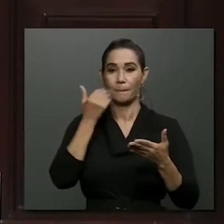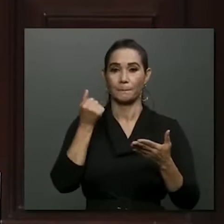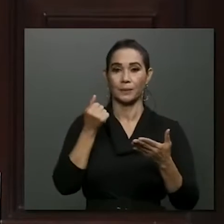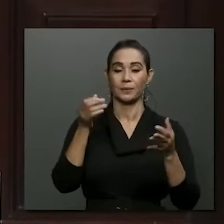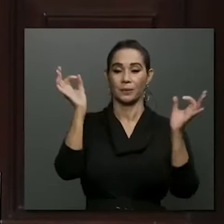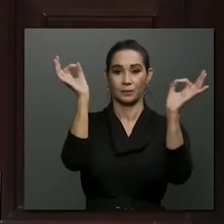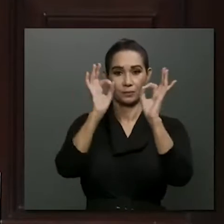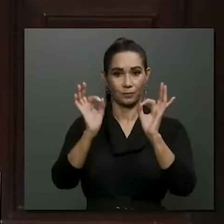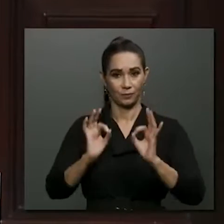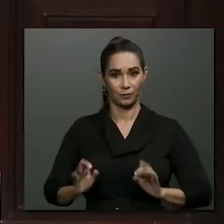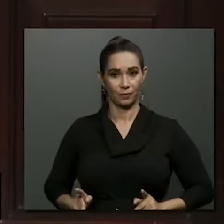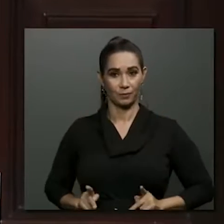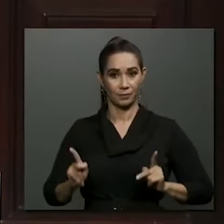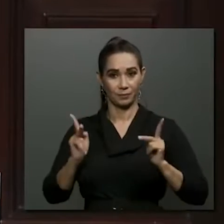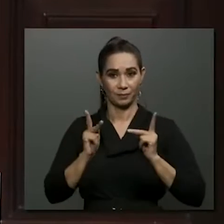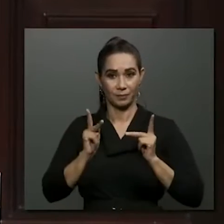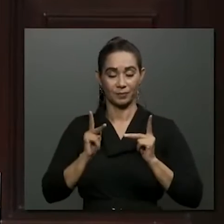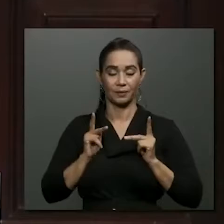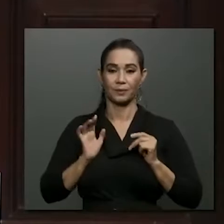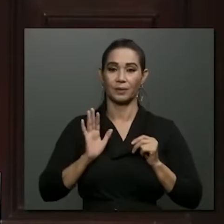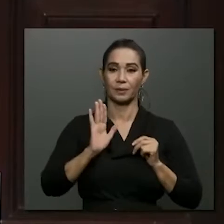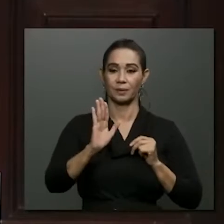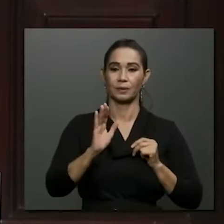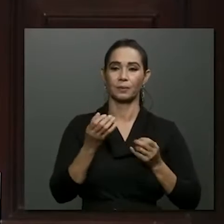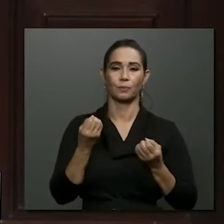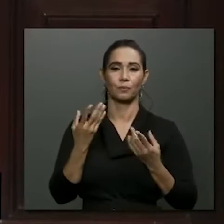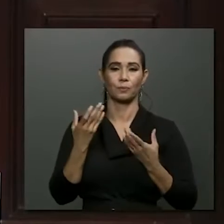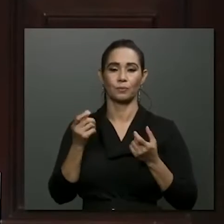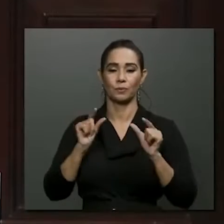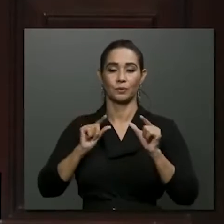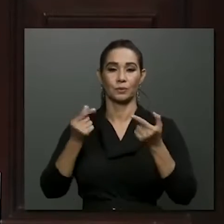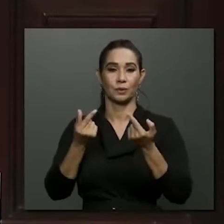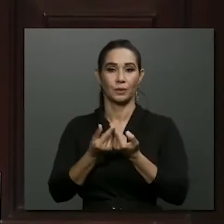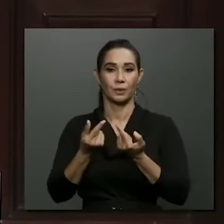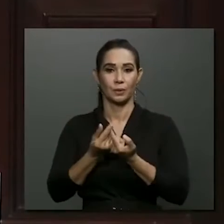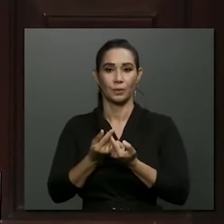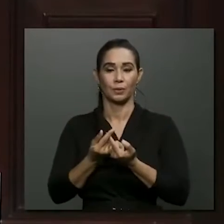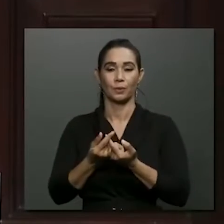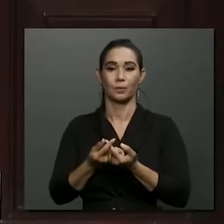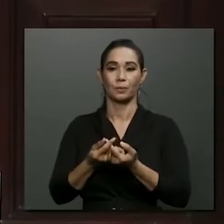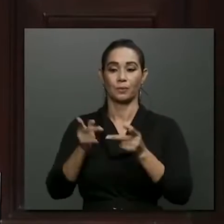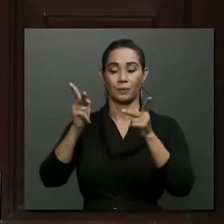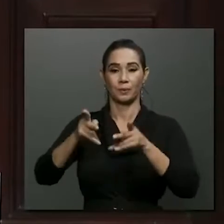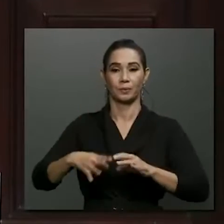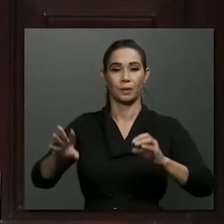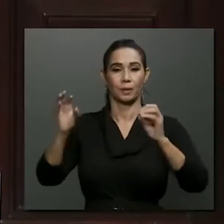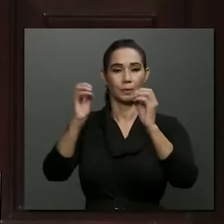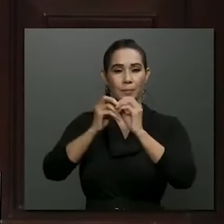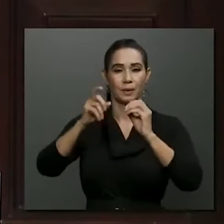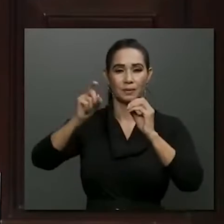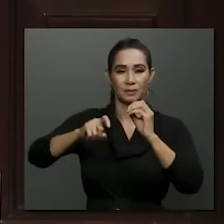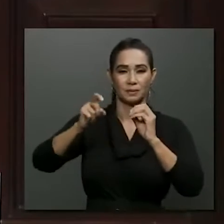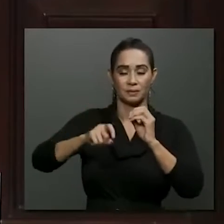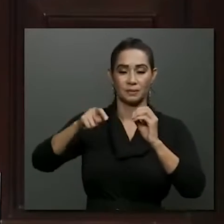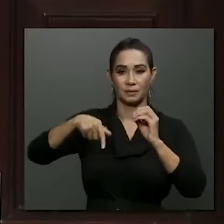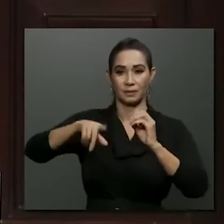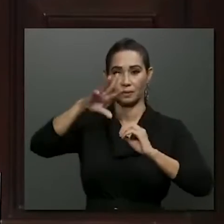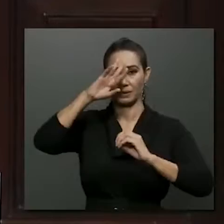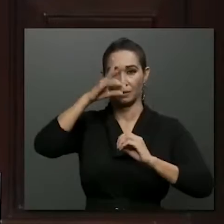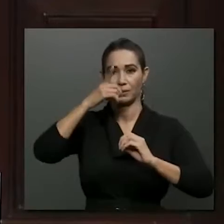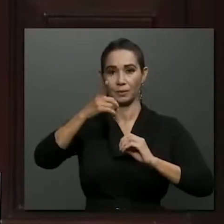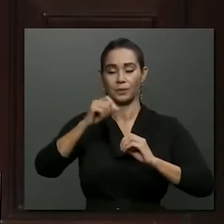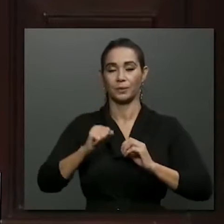significativamente la calidad de vida de una gran franja de los sectores más vulnerables de nuestro país.